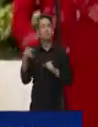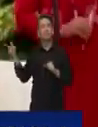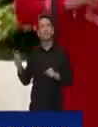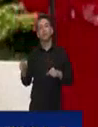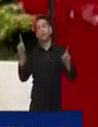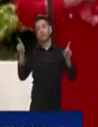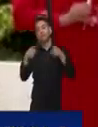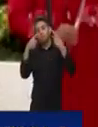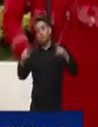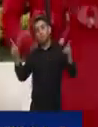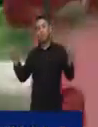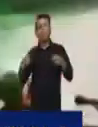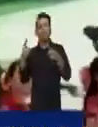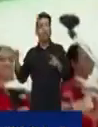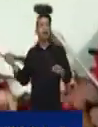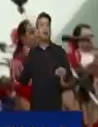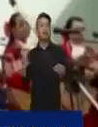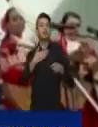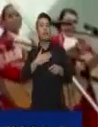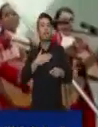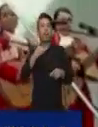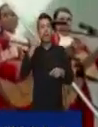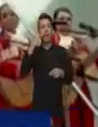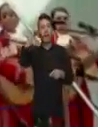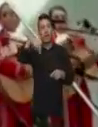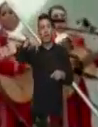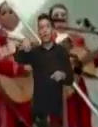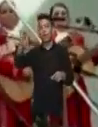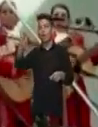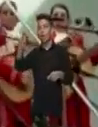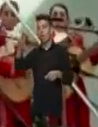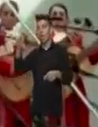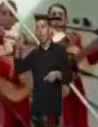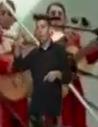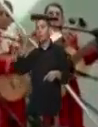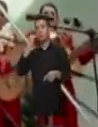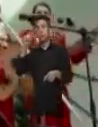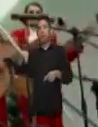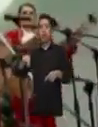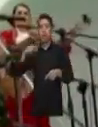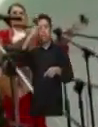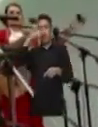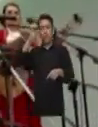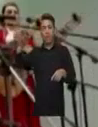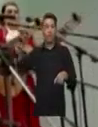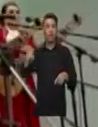Mexicana amenizó el evento con sus melodías dedicadas a la cultura mexicana.